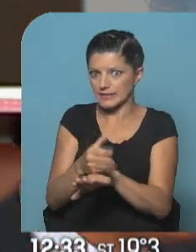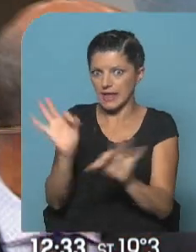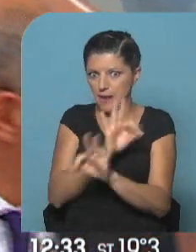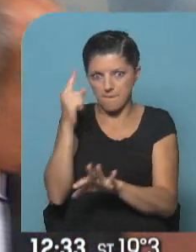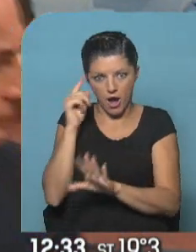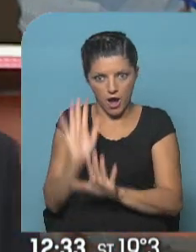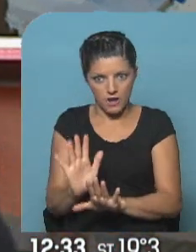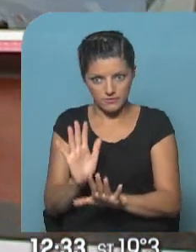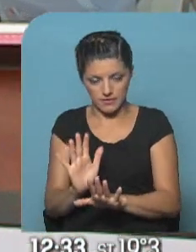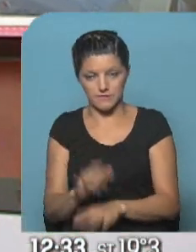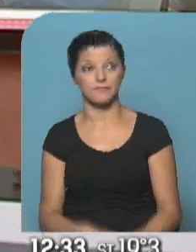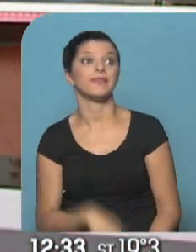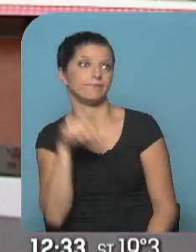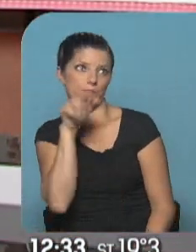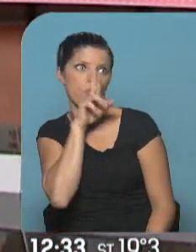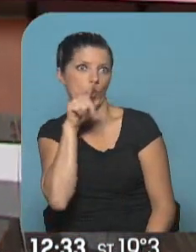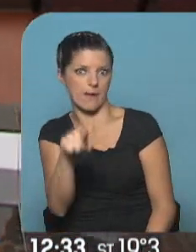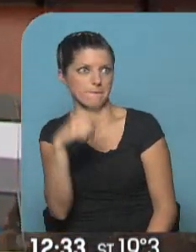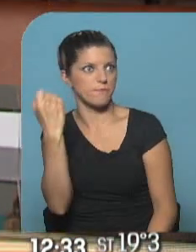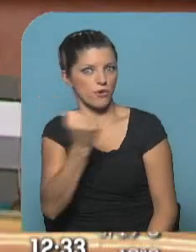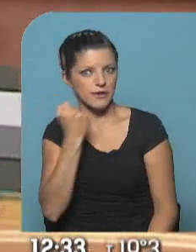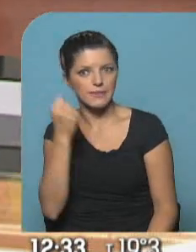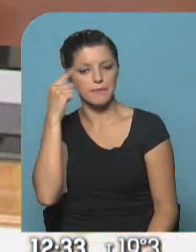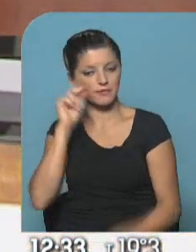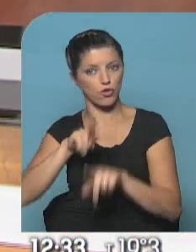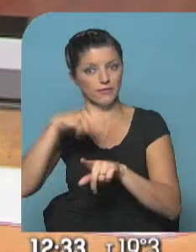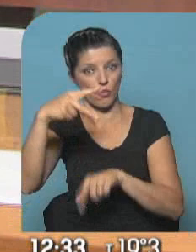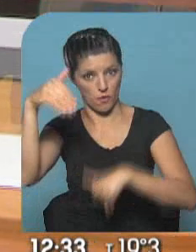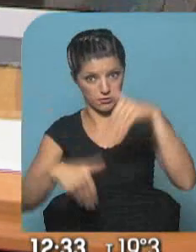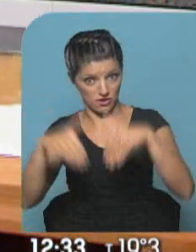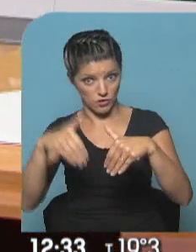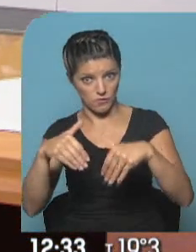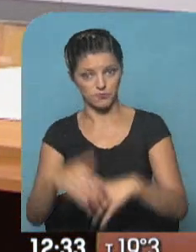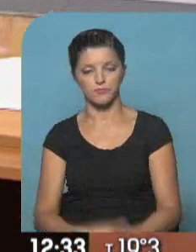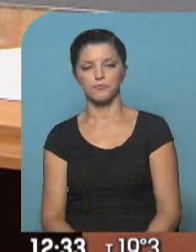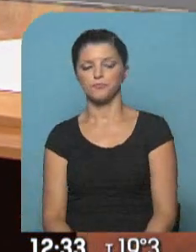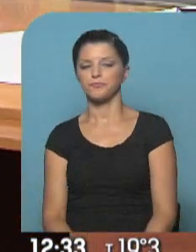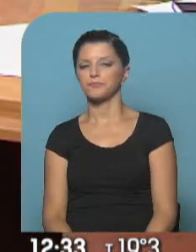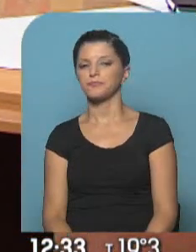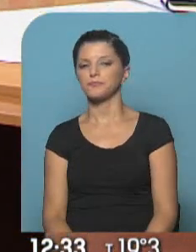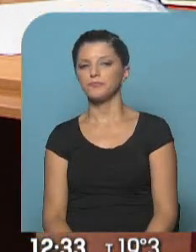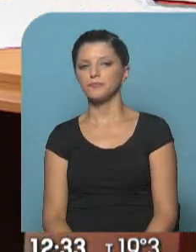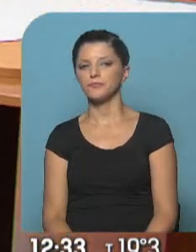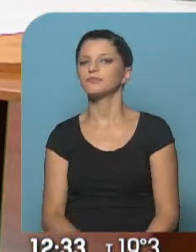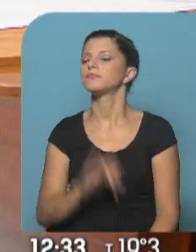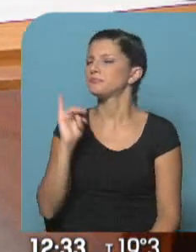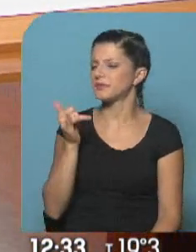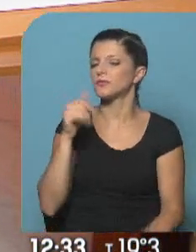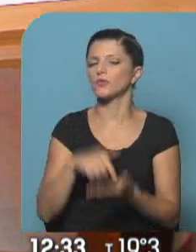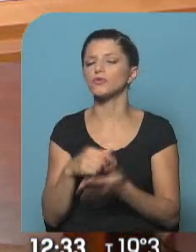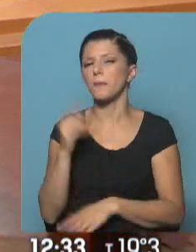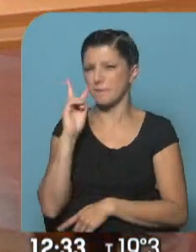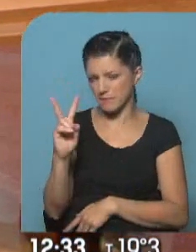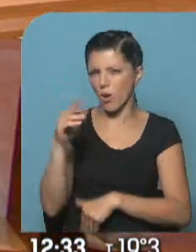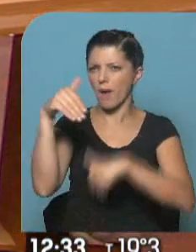persona, digamos, que tiene la llave para ver qué es lo que va a pasar finalmente en la segunda vuelta, ¿no? Sí, efectivamente, uno mira un poco el resultado de las elecciones en Chile y